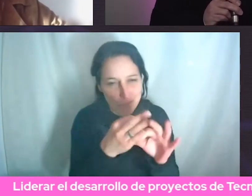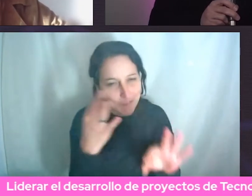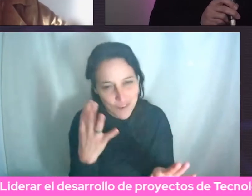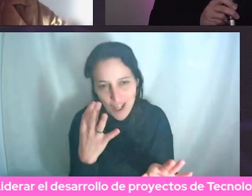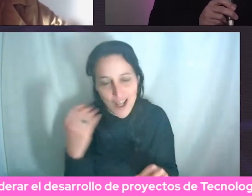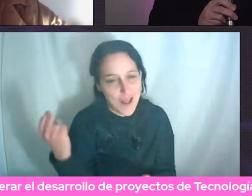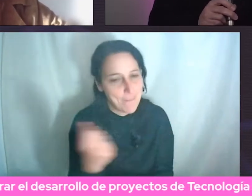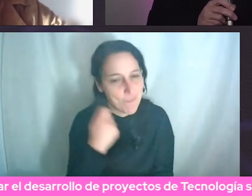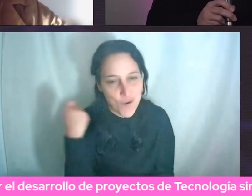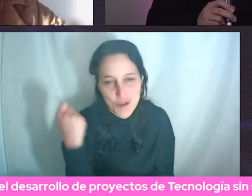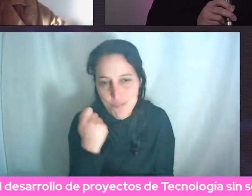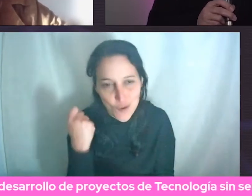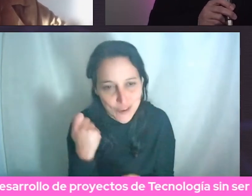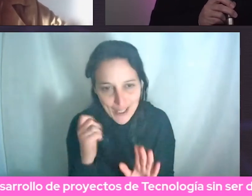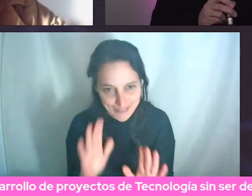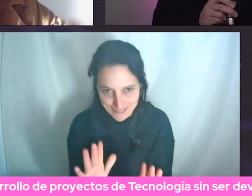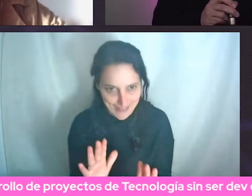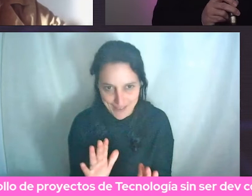tecnología cívica.